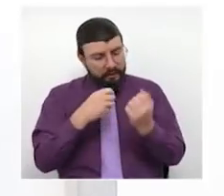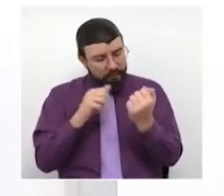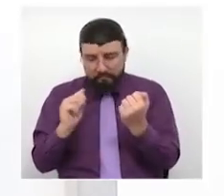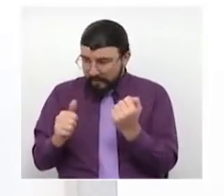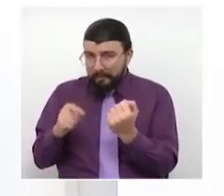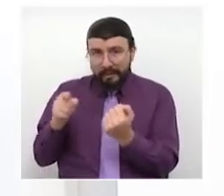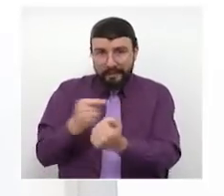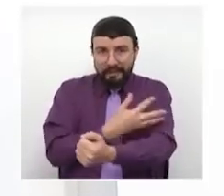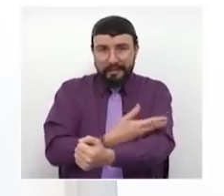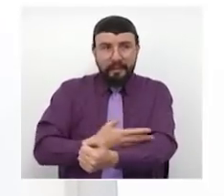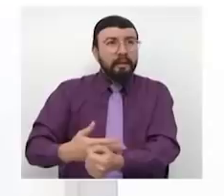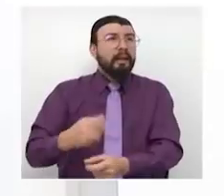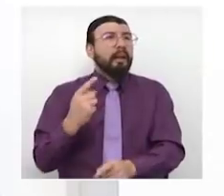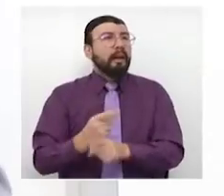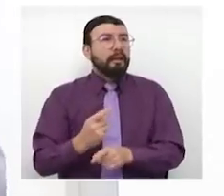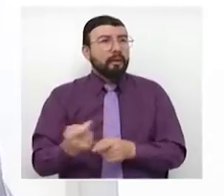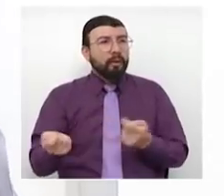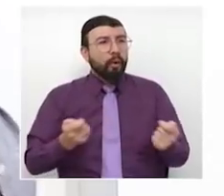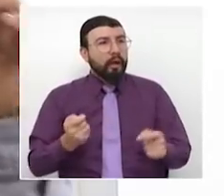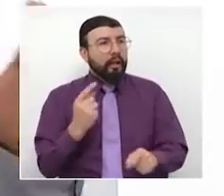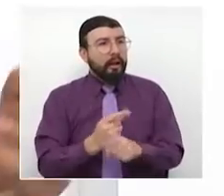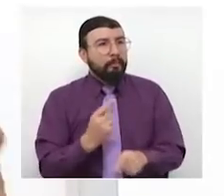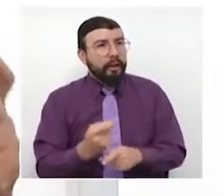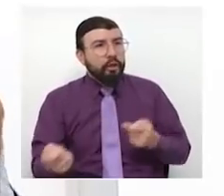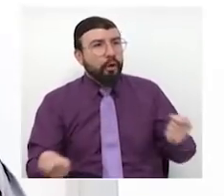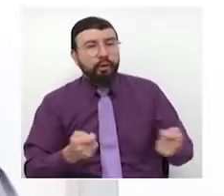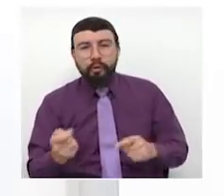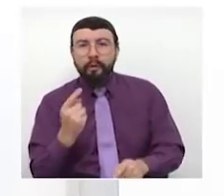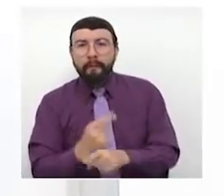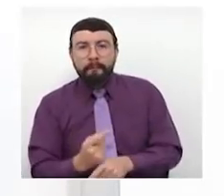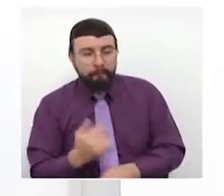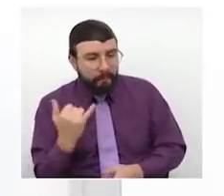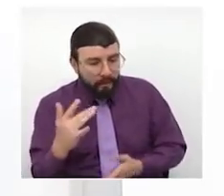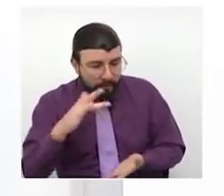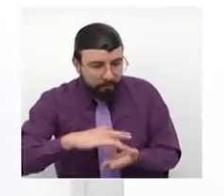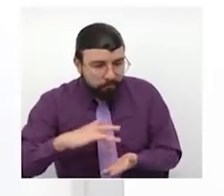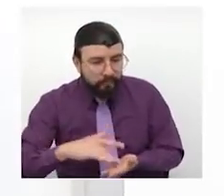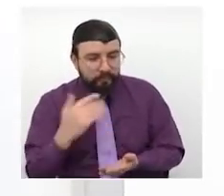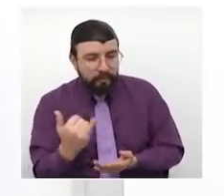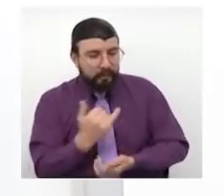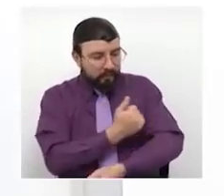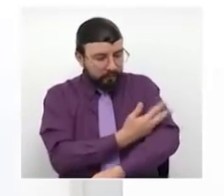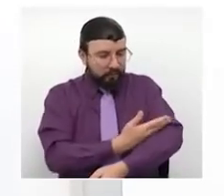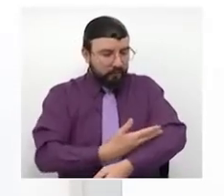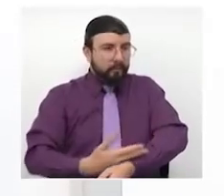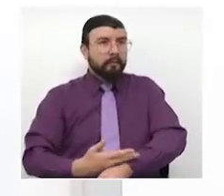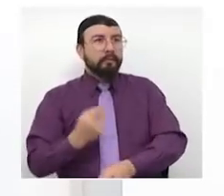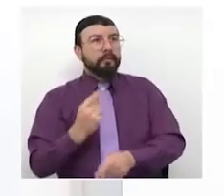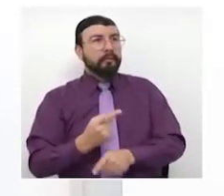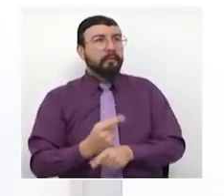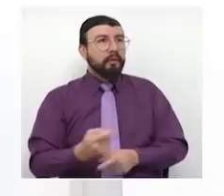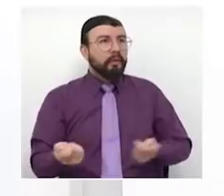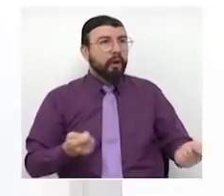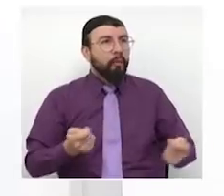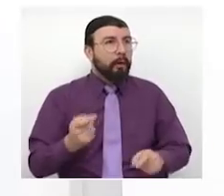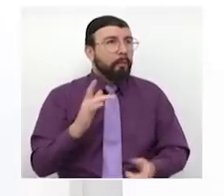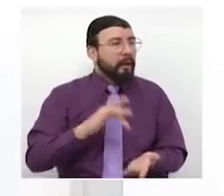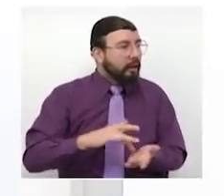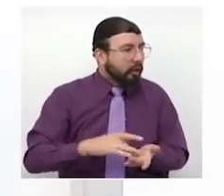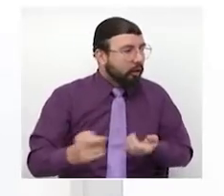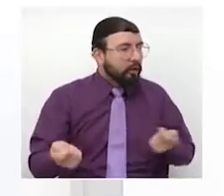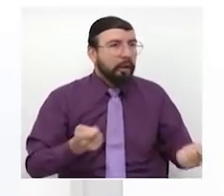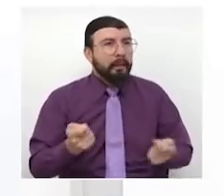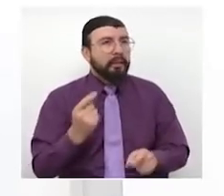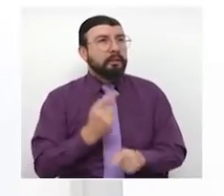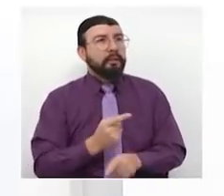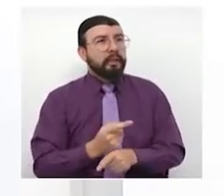paciente. O sea, al paciente se le sacan una cantidad determinada de sangre en un tubo específico, porque no puede ser en cualquier tubo. Ese tubo